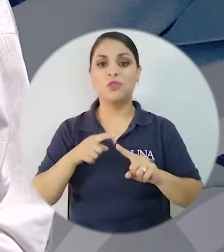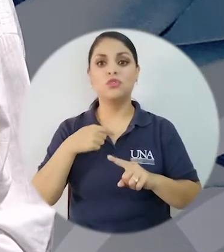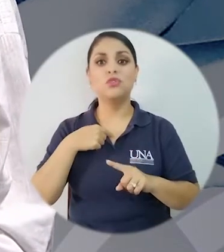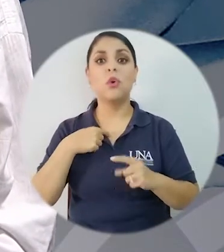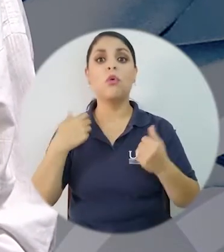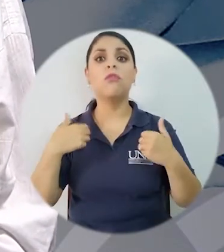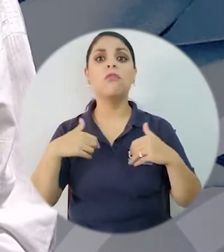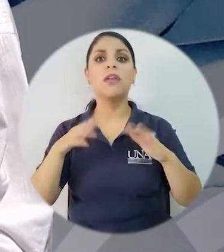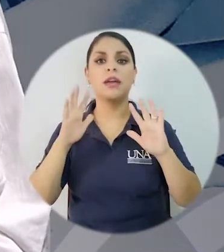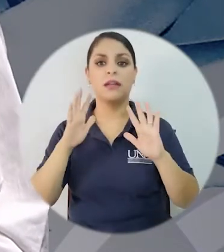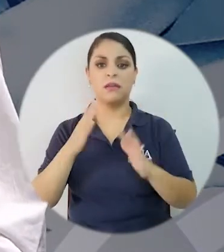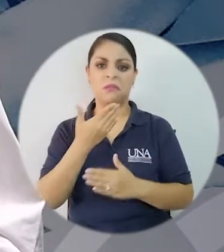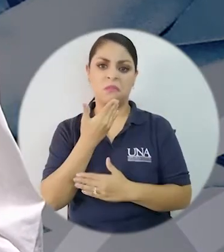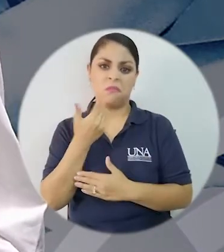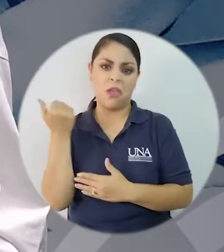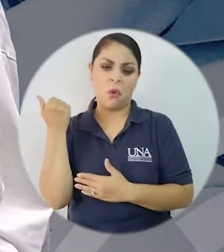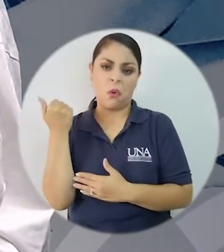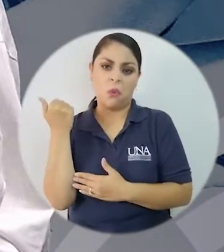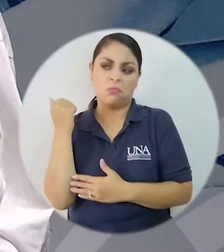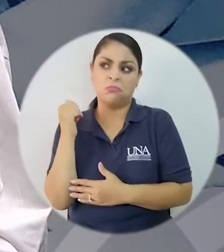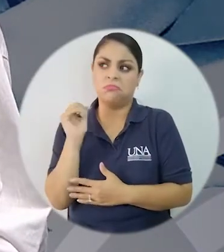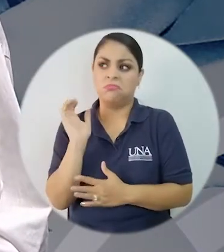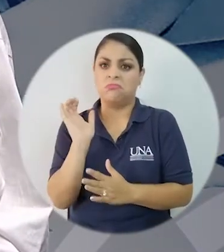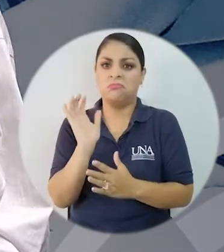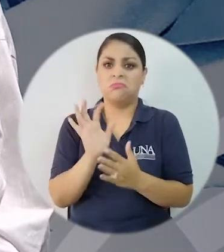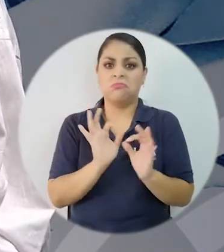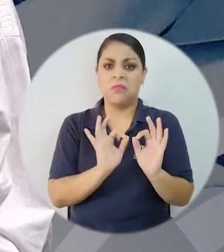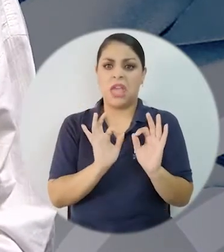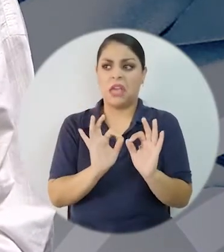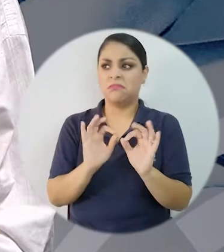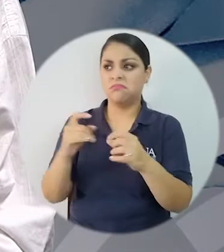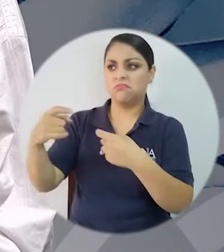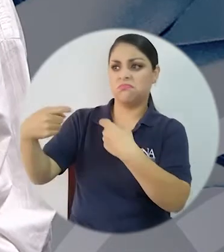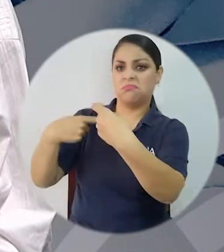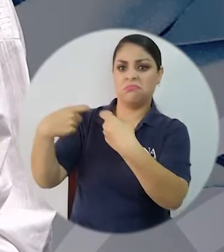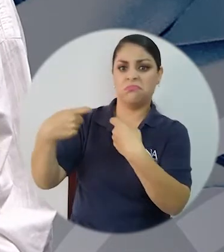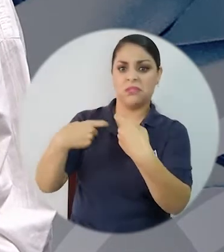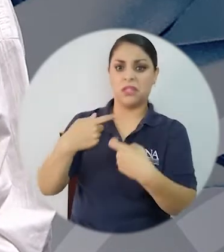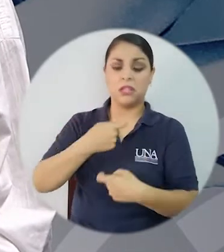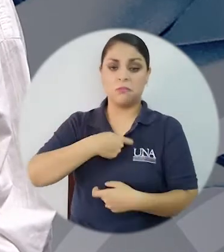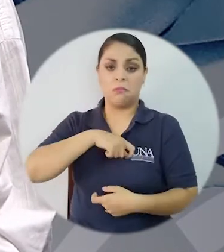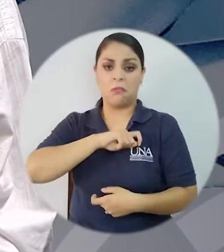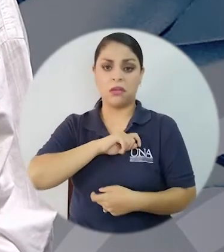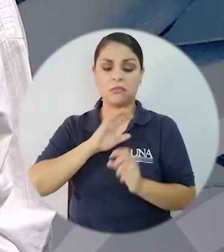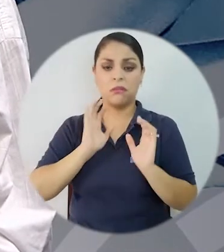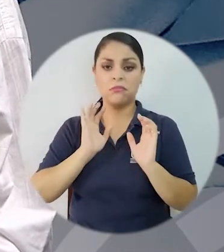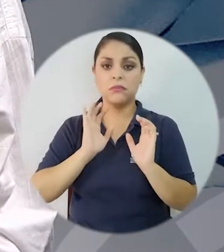hubieran destruido menos si hubieran seguido bajo el mando del rey de España, porque lo que pasó después fue